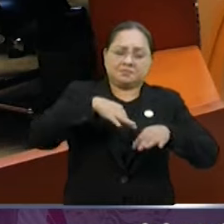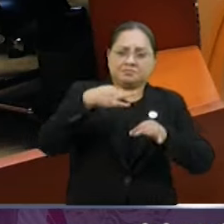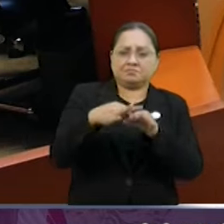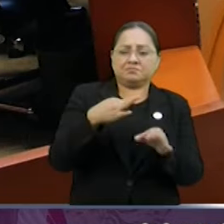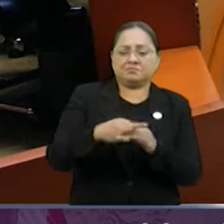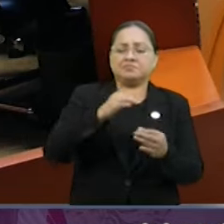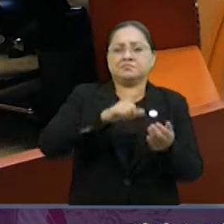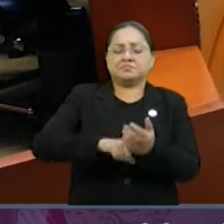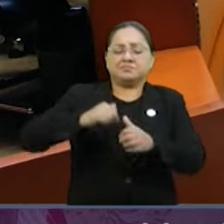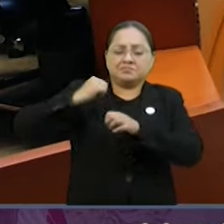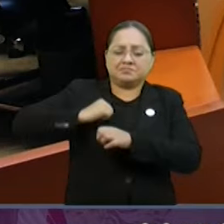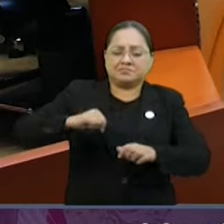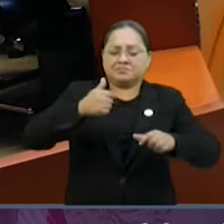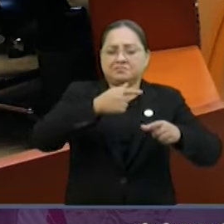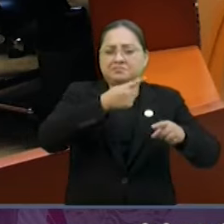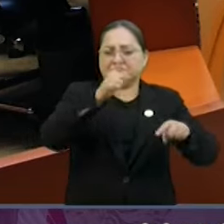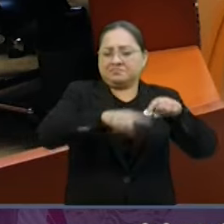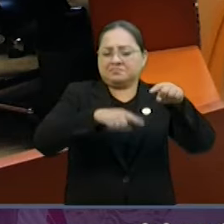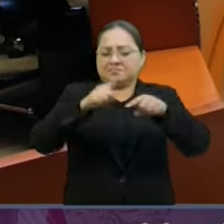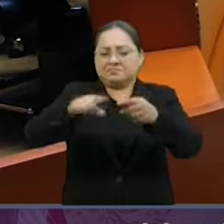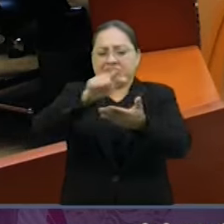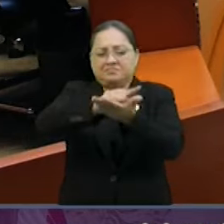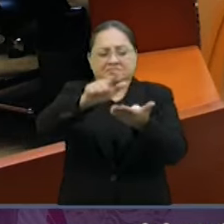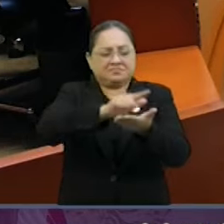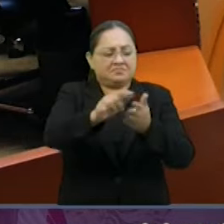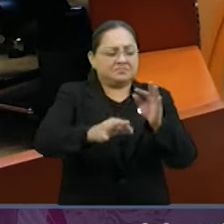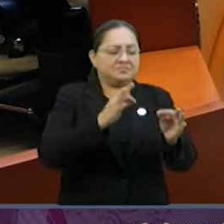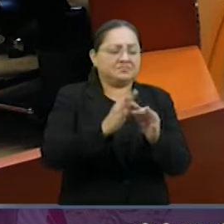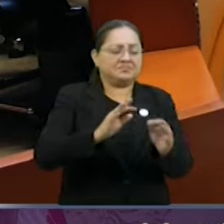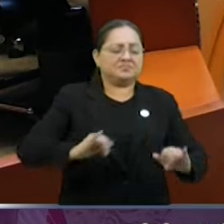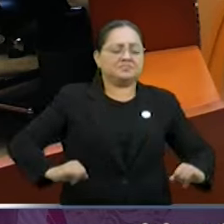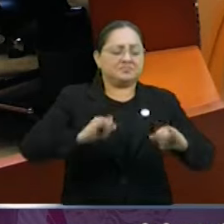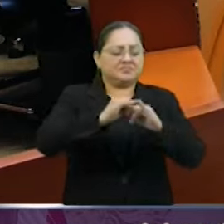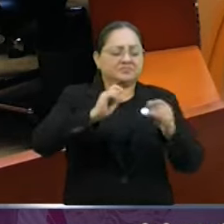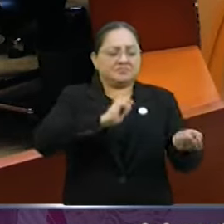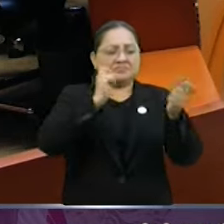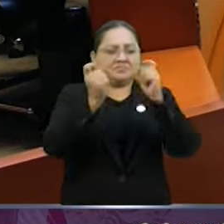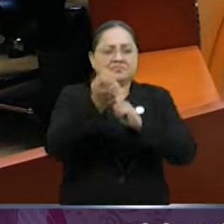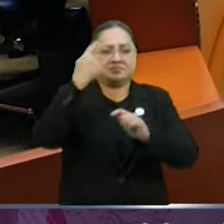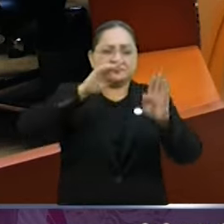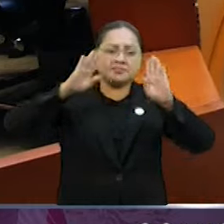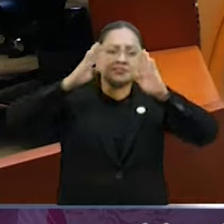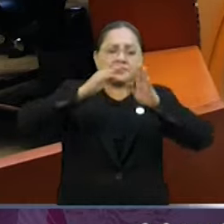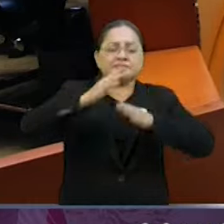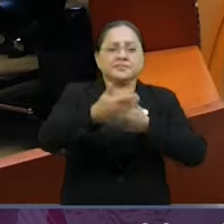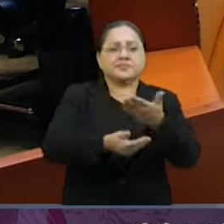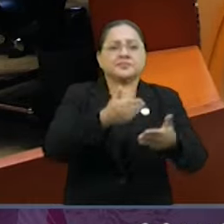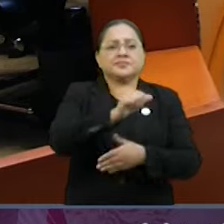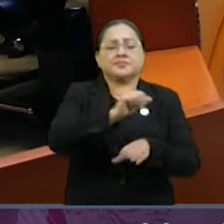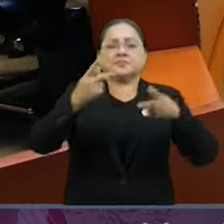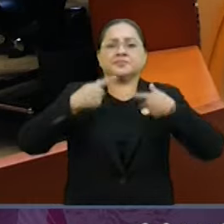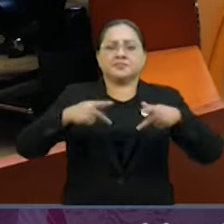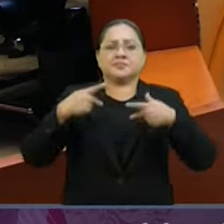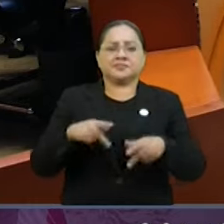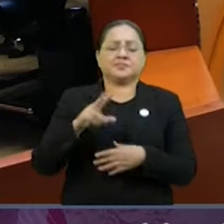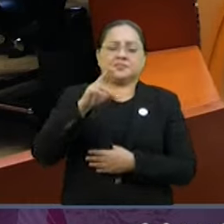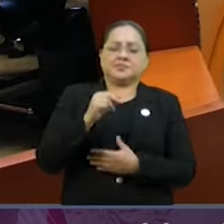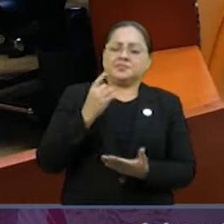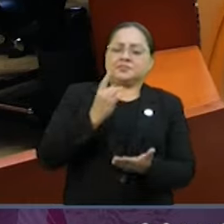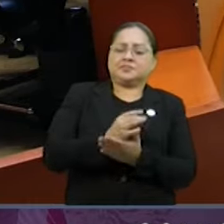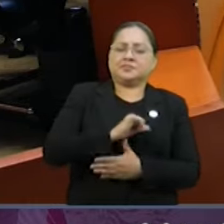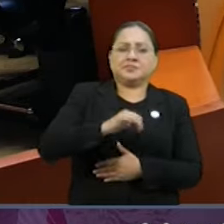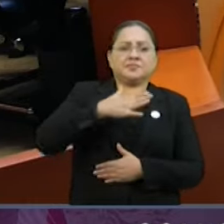vida pública y transformar a las instituciones para ponerlas al servicio de la gente, no de